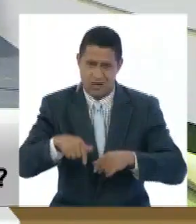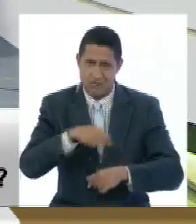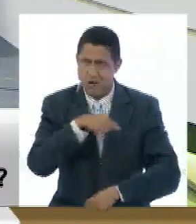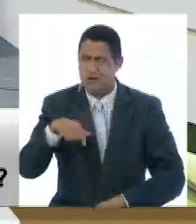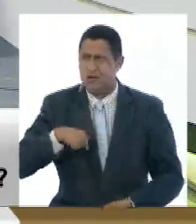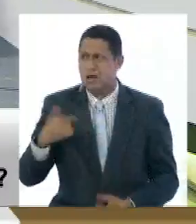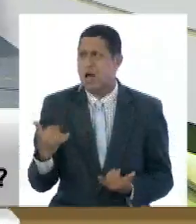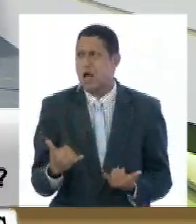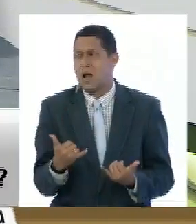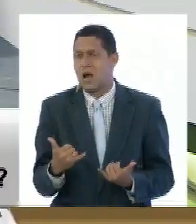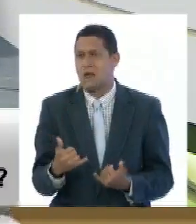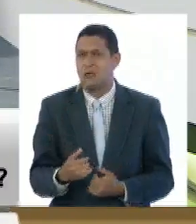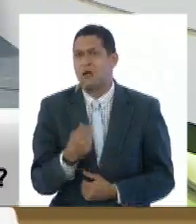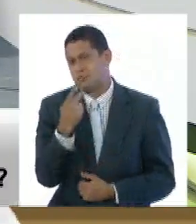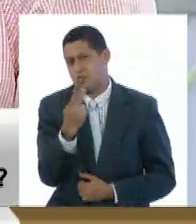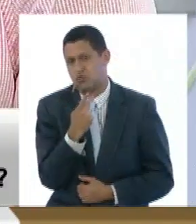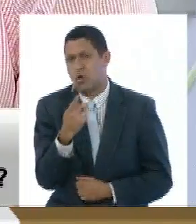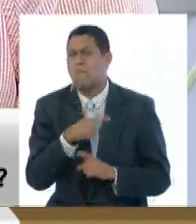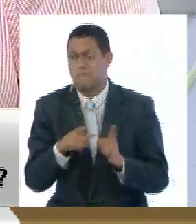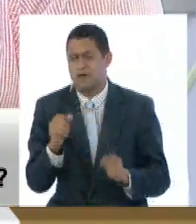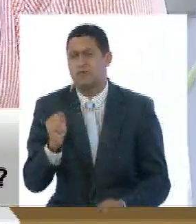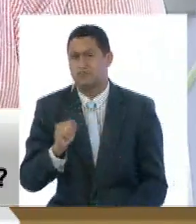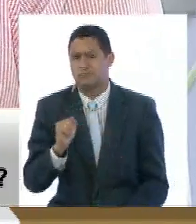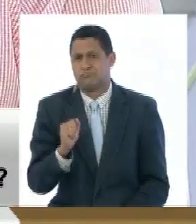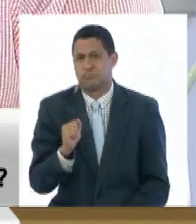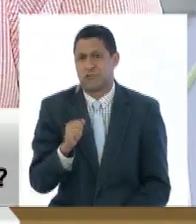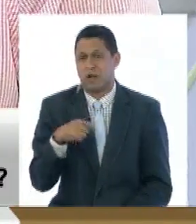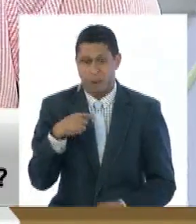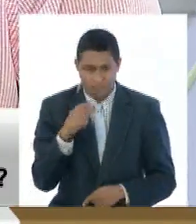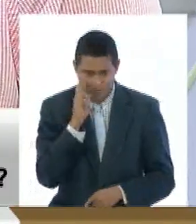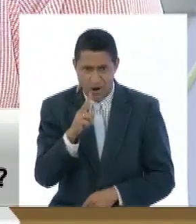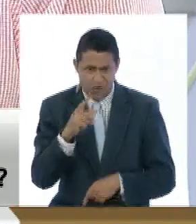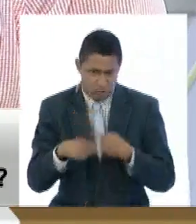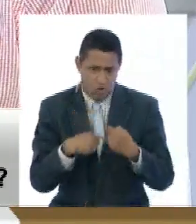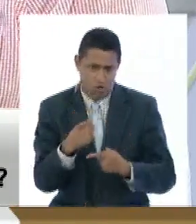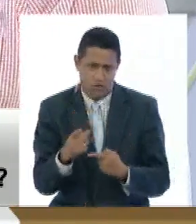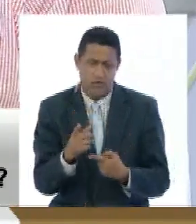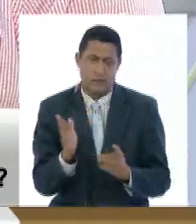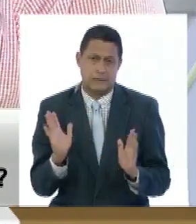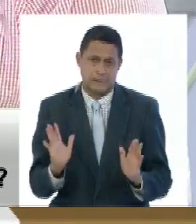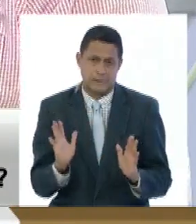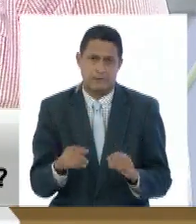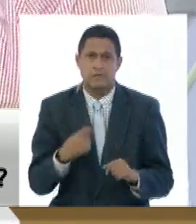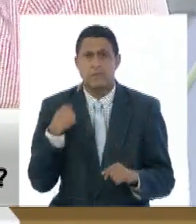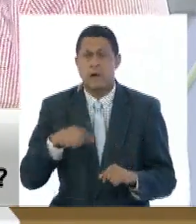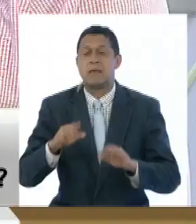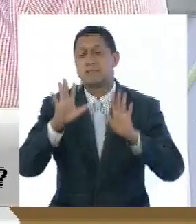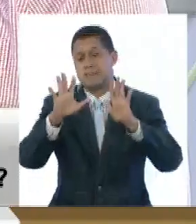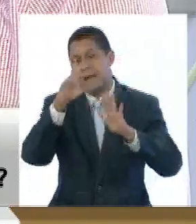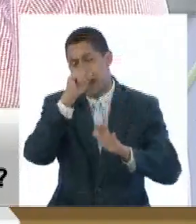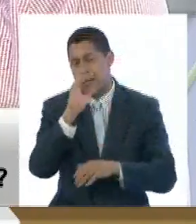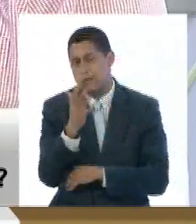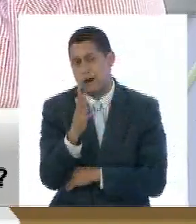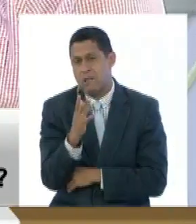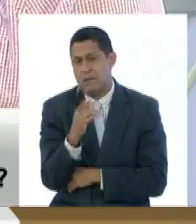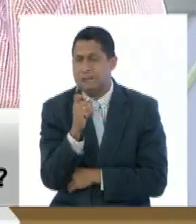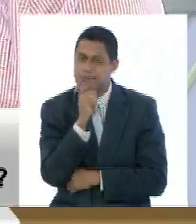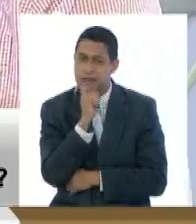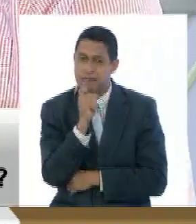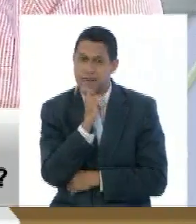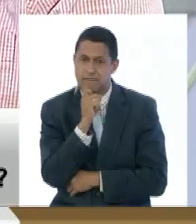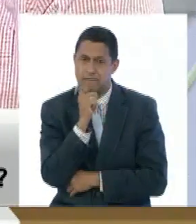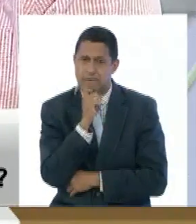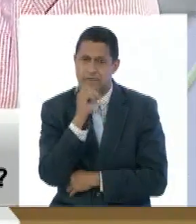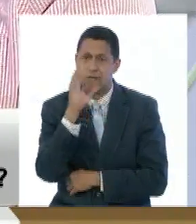haciendo en este momento, conversando tú y yo, pero si vamos al día a día, tenemos un poco más de 10 años que hemos tenido una limitación en cuanto